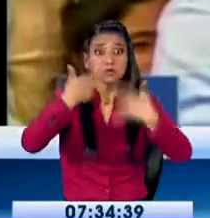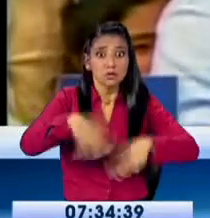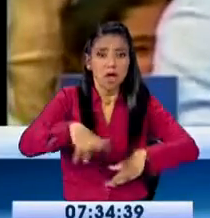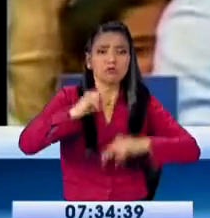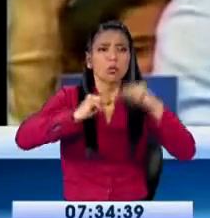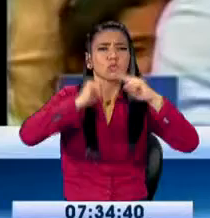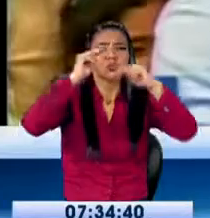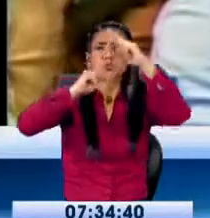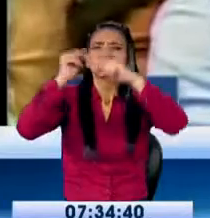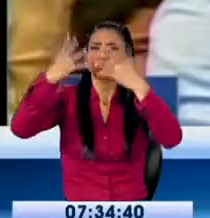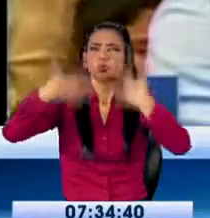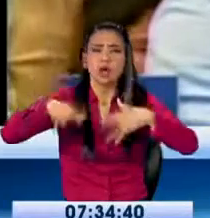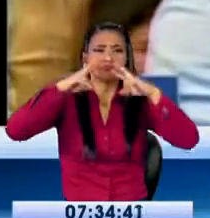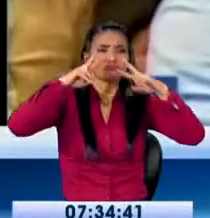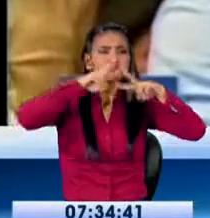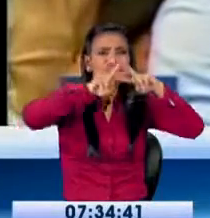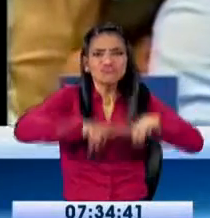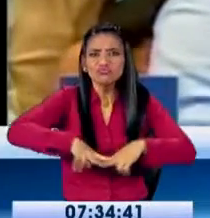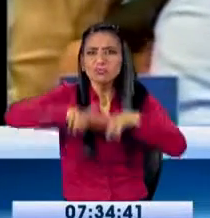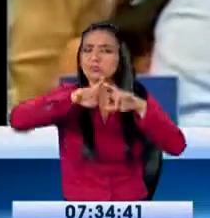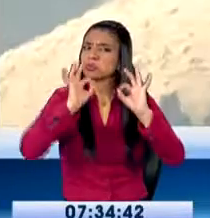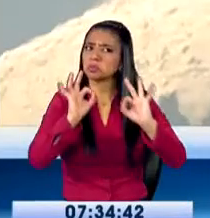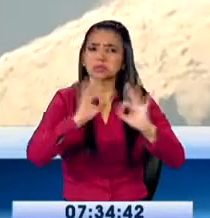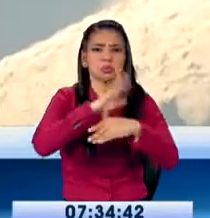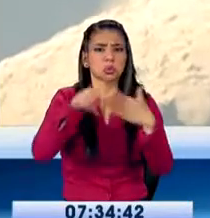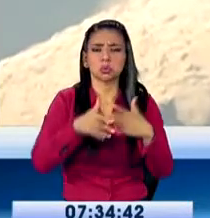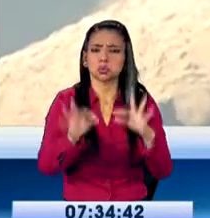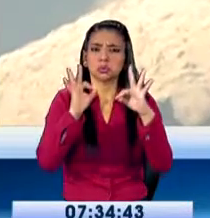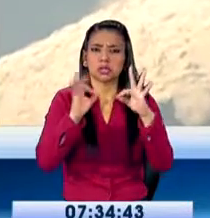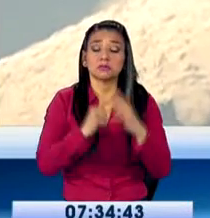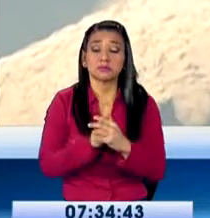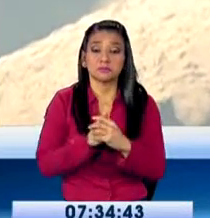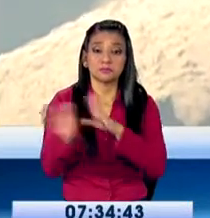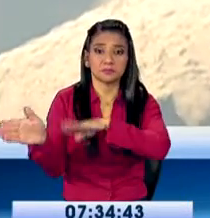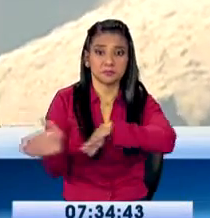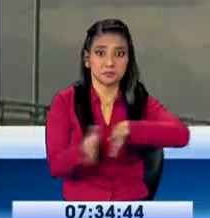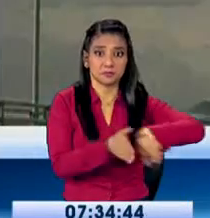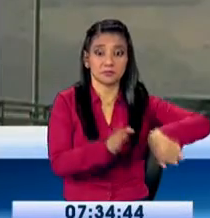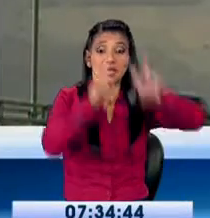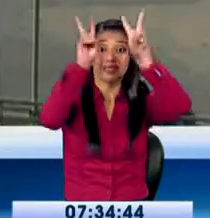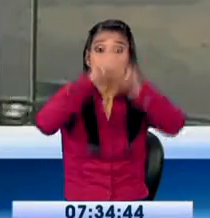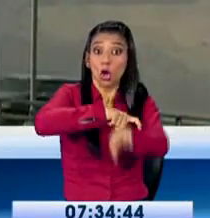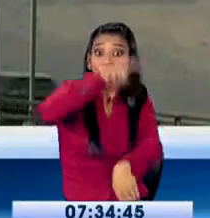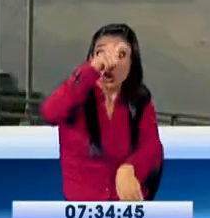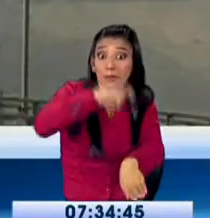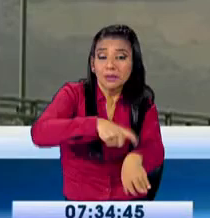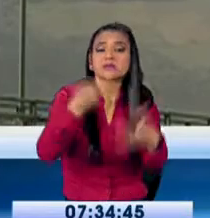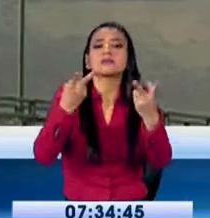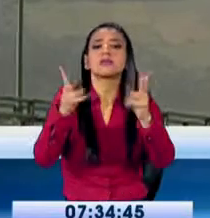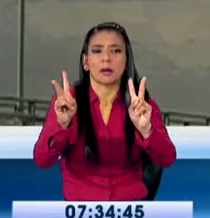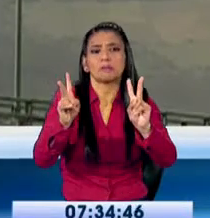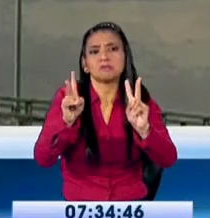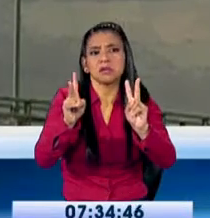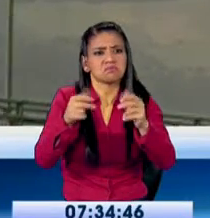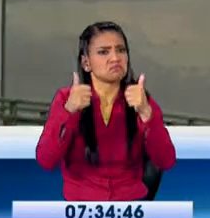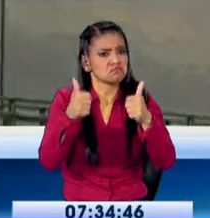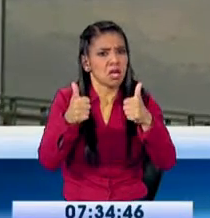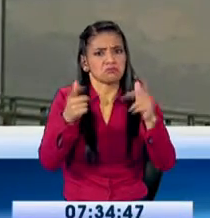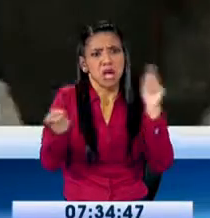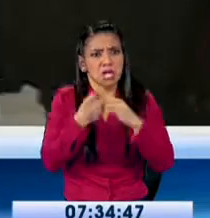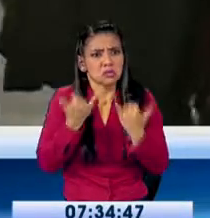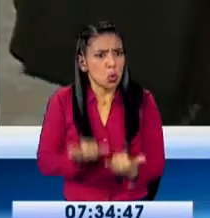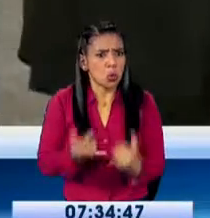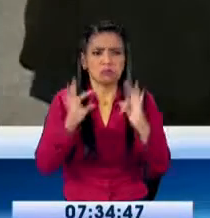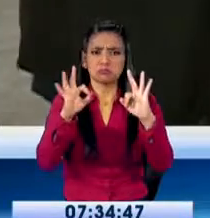sido optimizada, ha sido revisada y todo está operativo. En el tema del volcán Cotopaxi, el primer mandatario defendió las inversiones que se han hecho hasta el